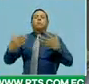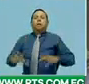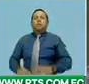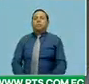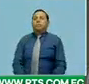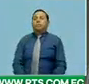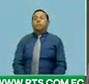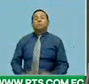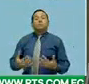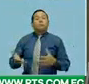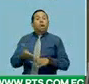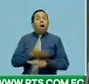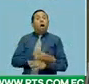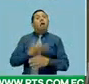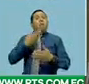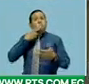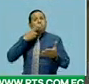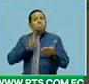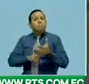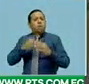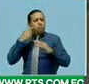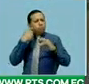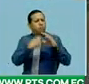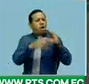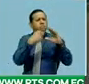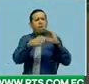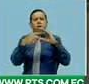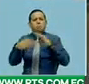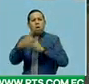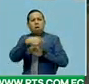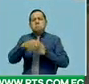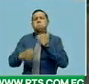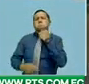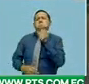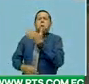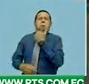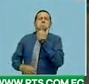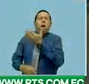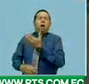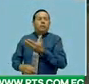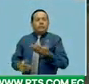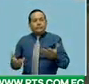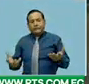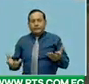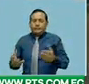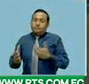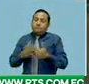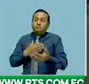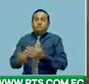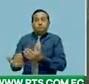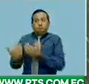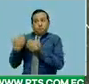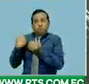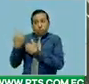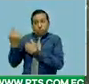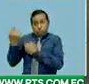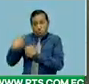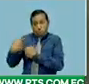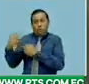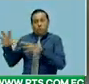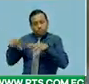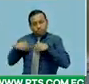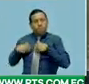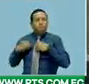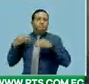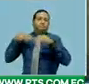tomando en cuenta que fueron notificados, nos hemos visto obligados a cumplir con esta orden de desalojo.